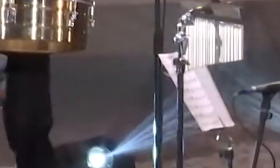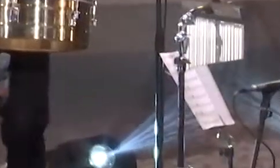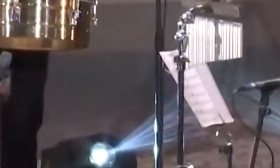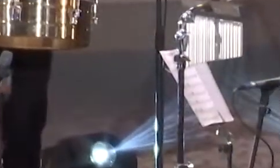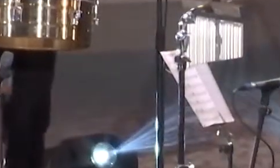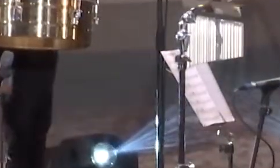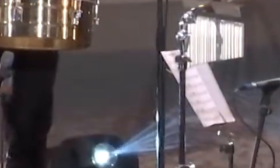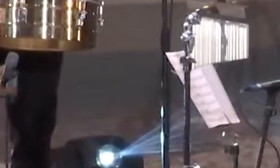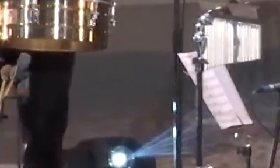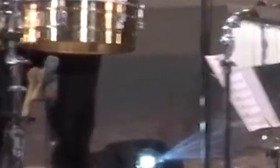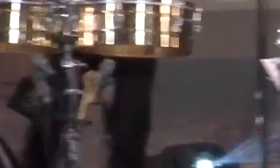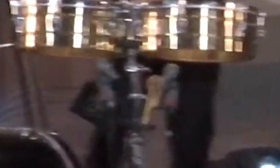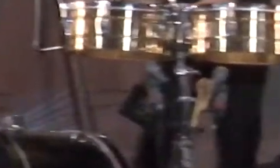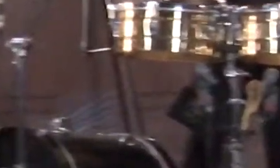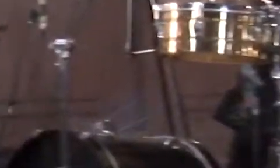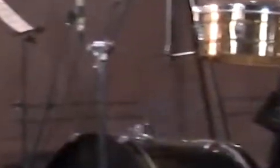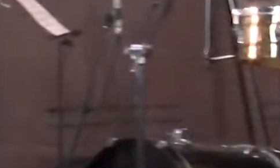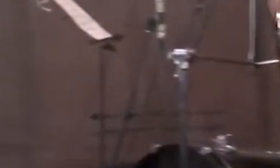ahora.